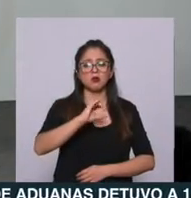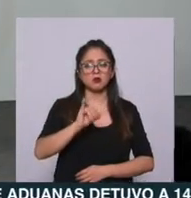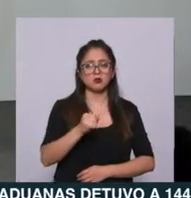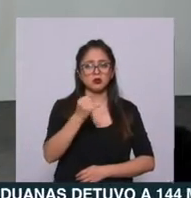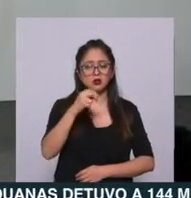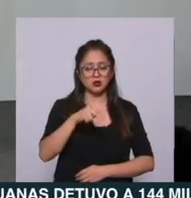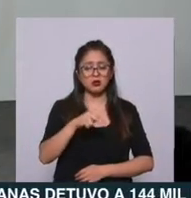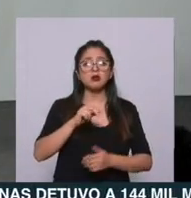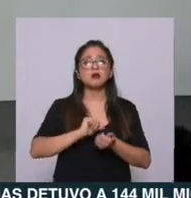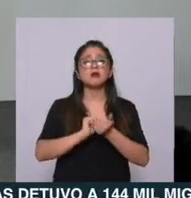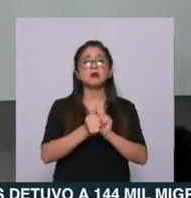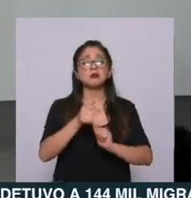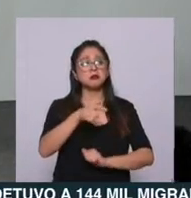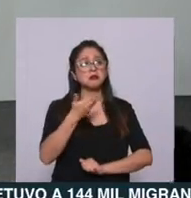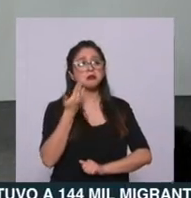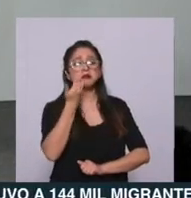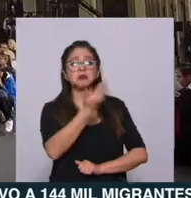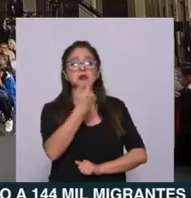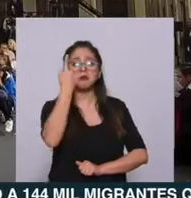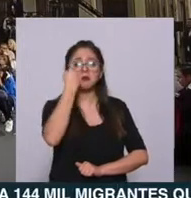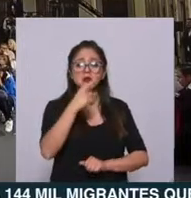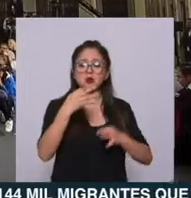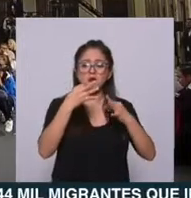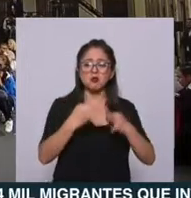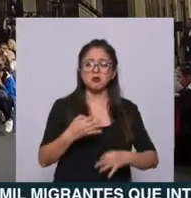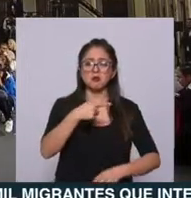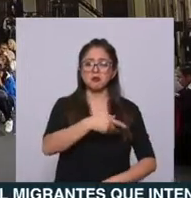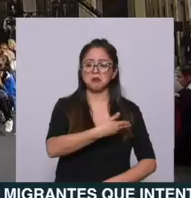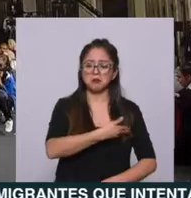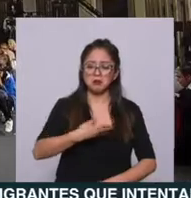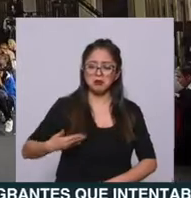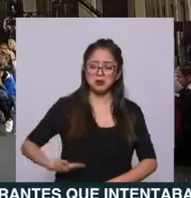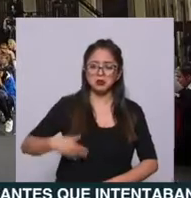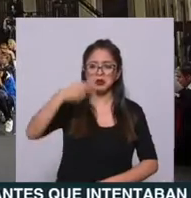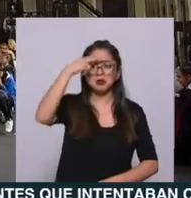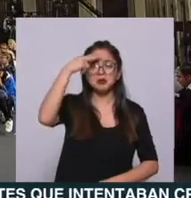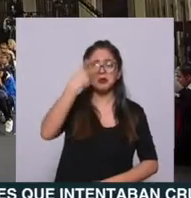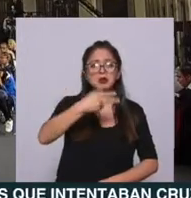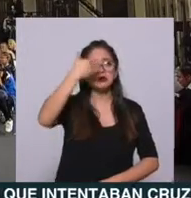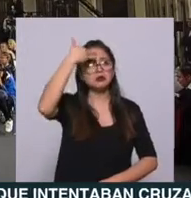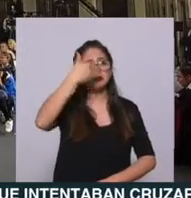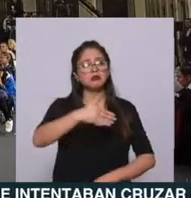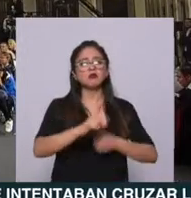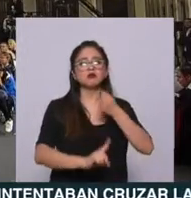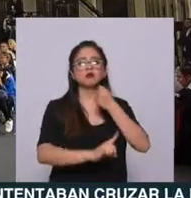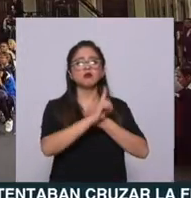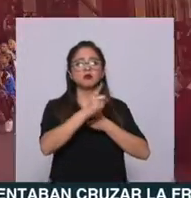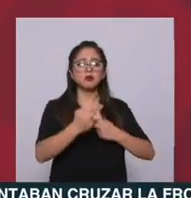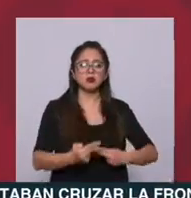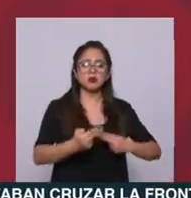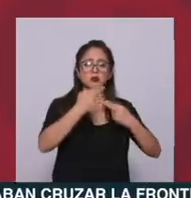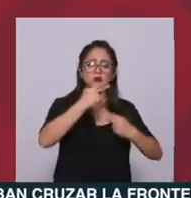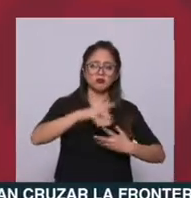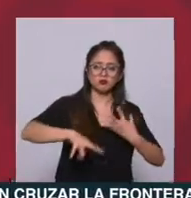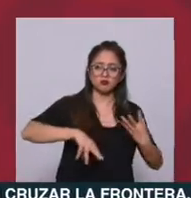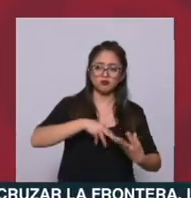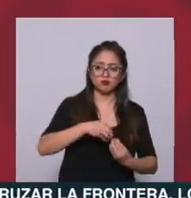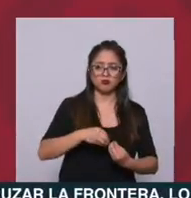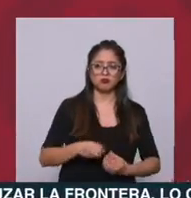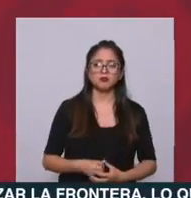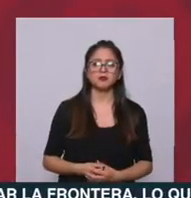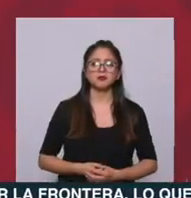que durante este acto fijará su postura como presidente de México ante el conflicto comercial. Se va